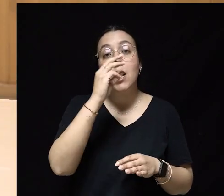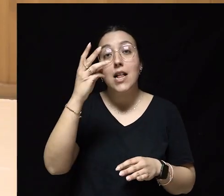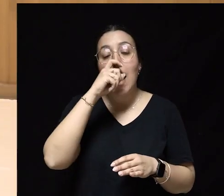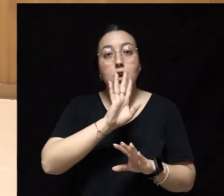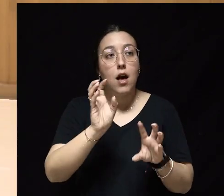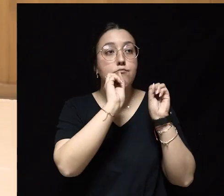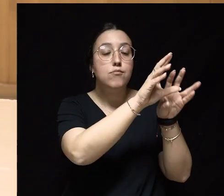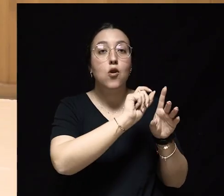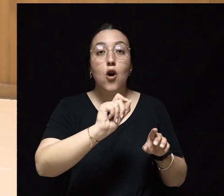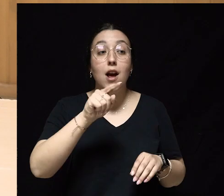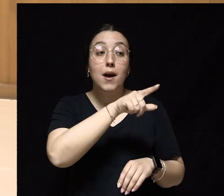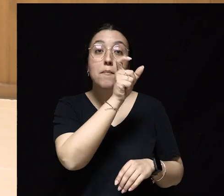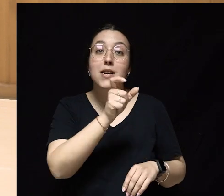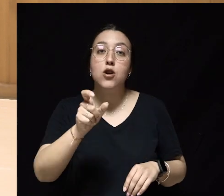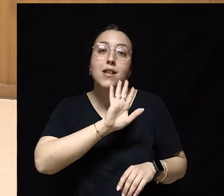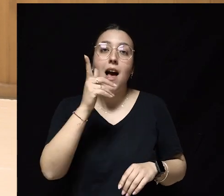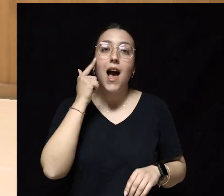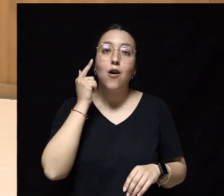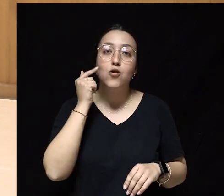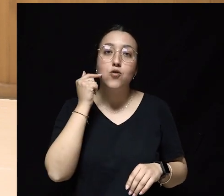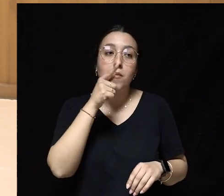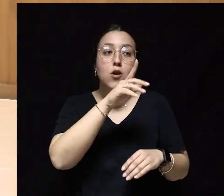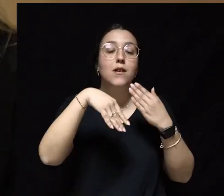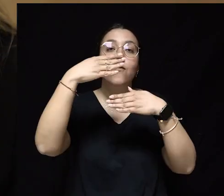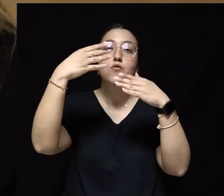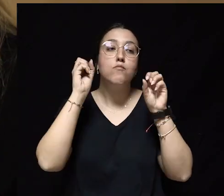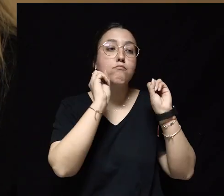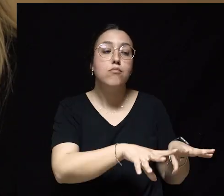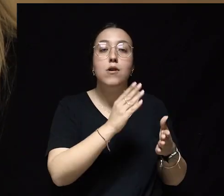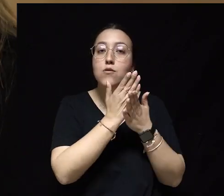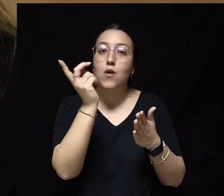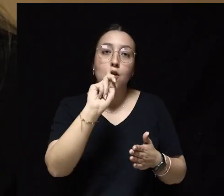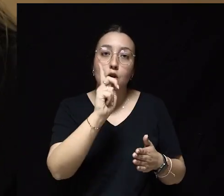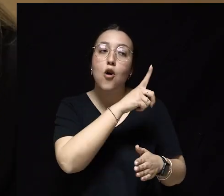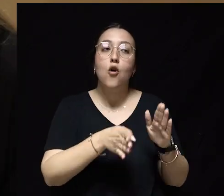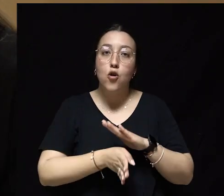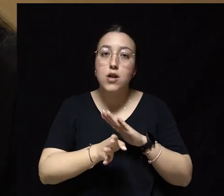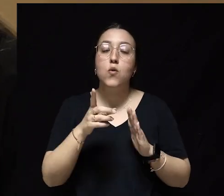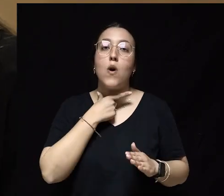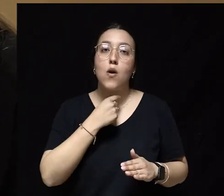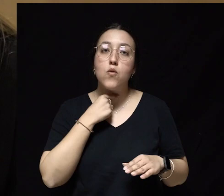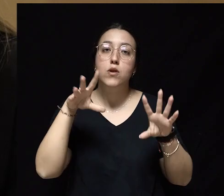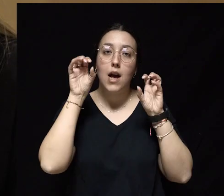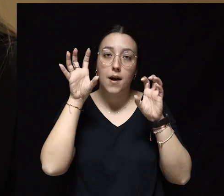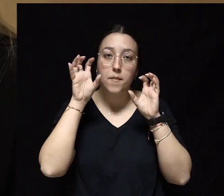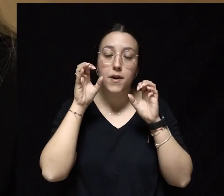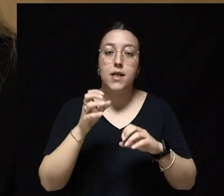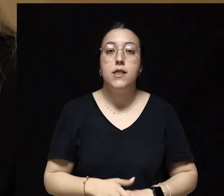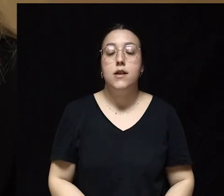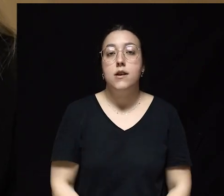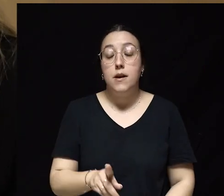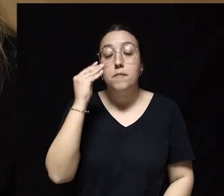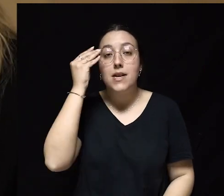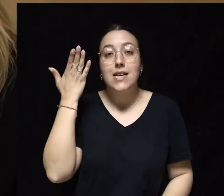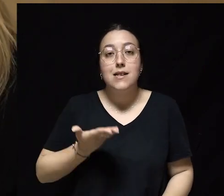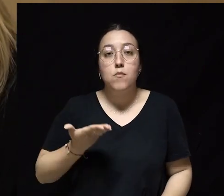la educación obligatoria y claro, esto es un problema porque ya se descuelgan de lo que es el sistema educativo,